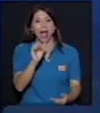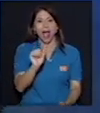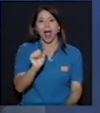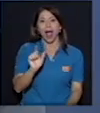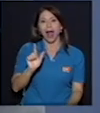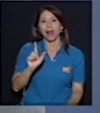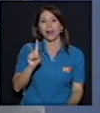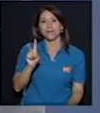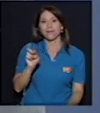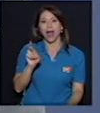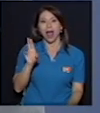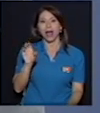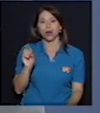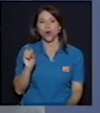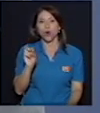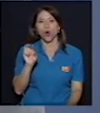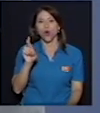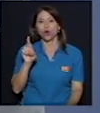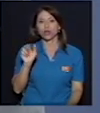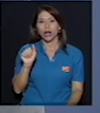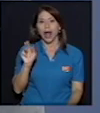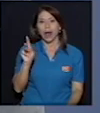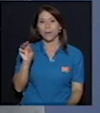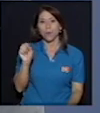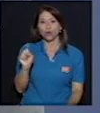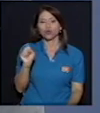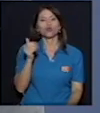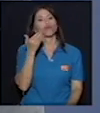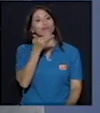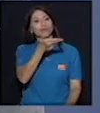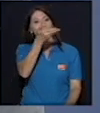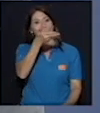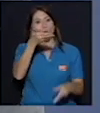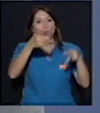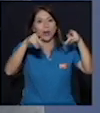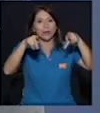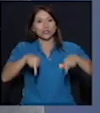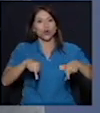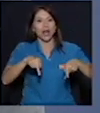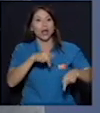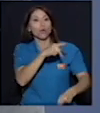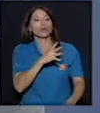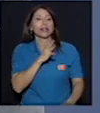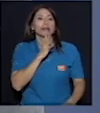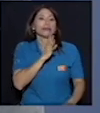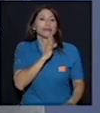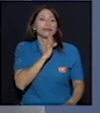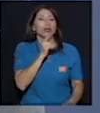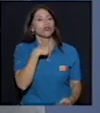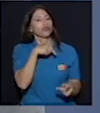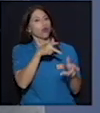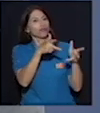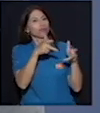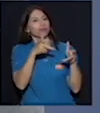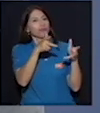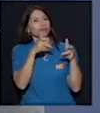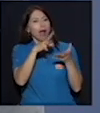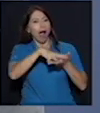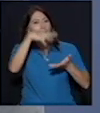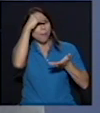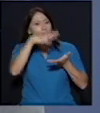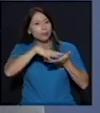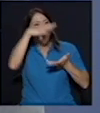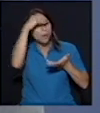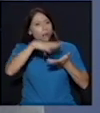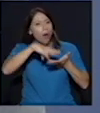Álvaro Ramos, una de las personas que cuando abre la boca yo aprendo y aprendo y aprendo. Y en